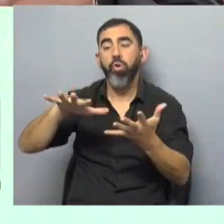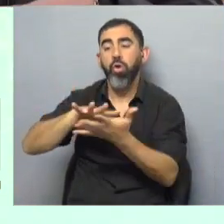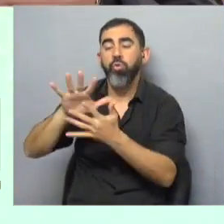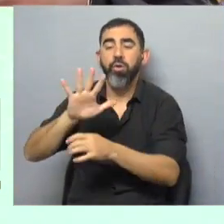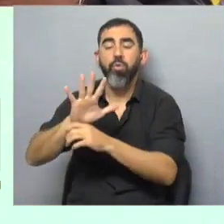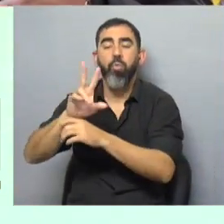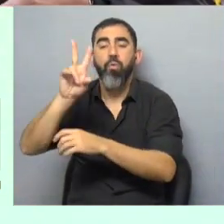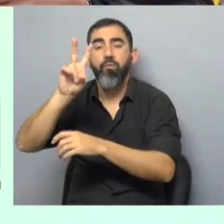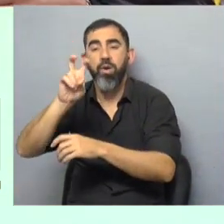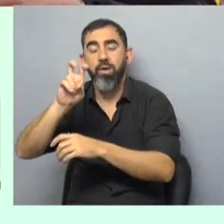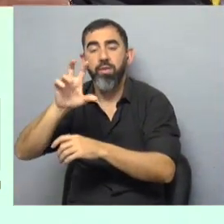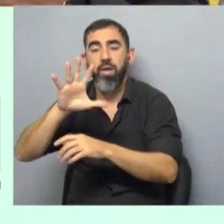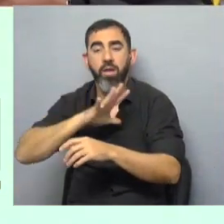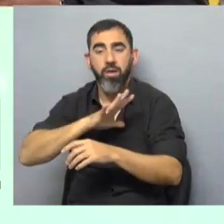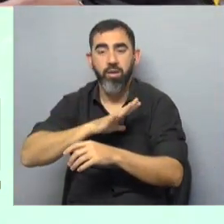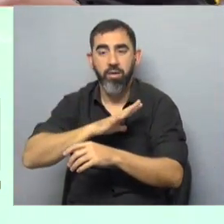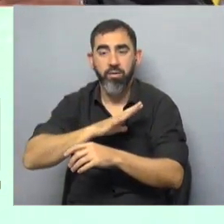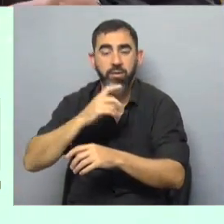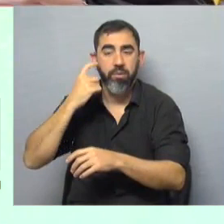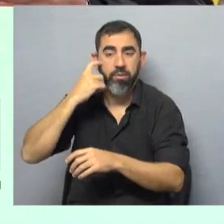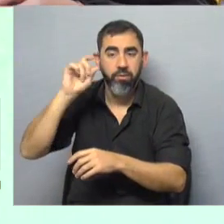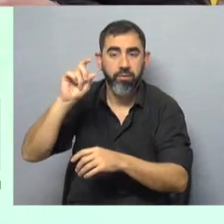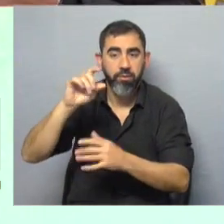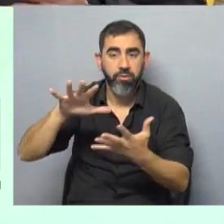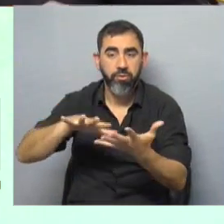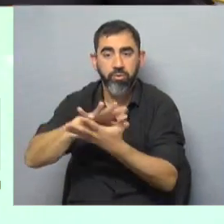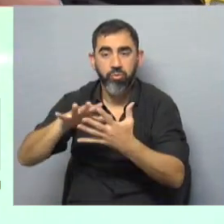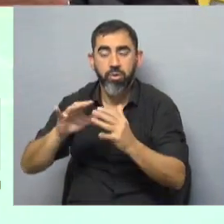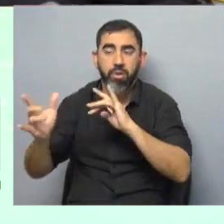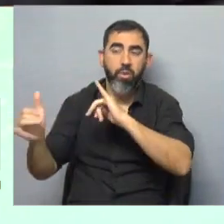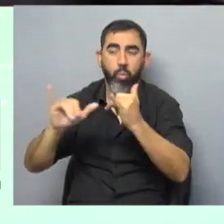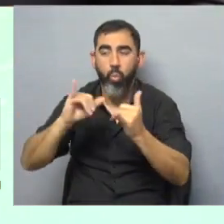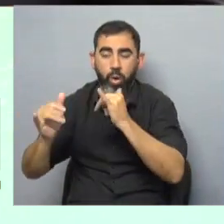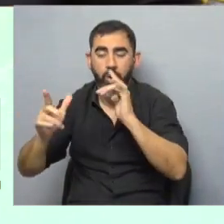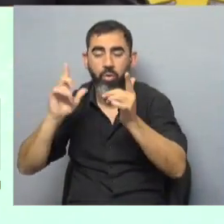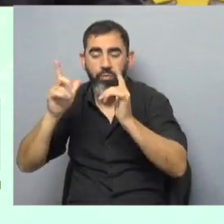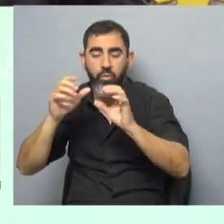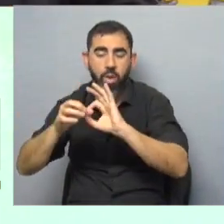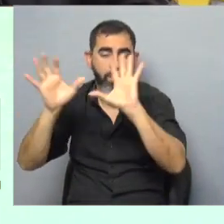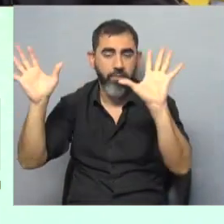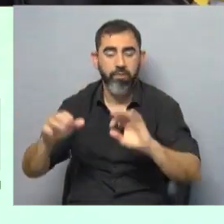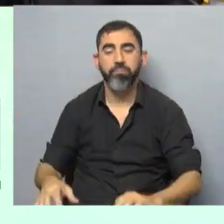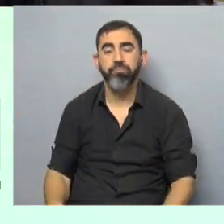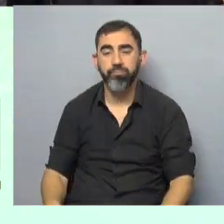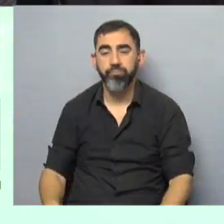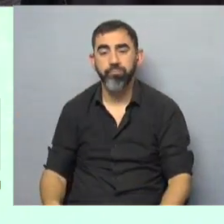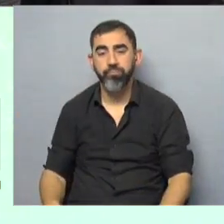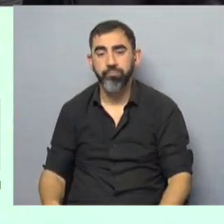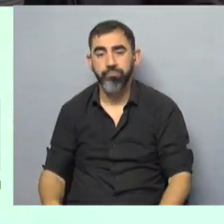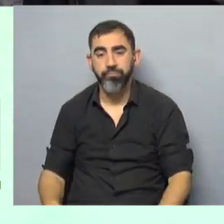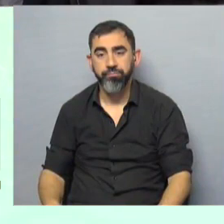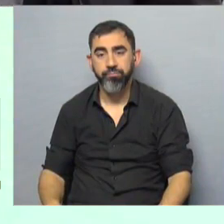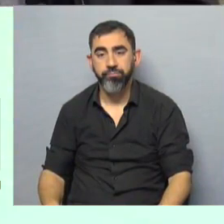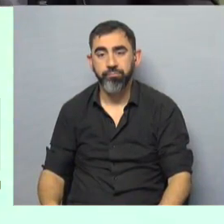verde, donde hay menos equipamiento, pero donde la idea es que sea una zona más de esparcimiento libre, digamos. Aquí va, aquí